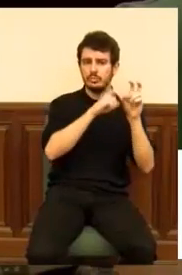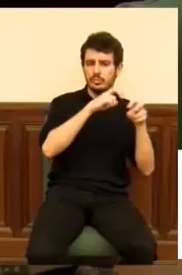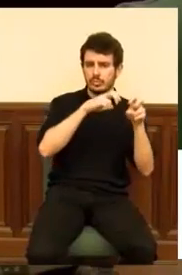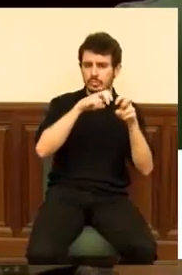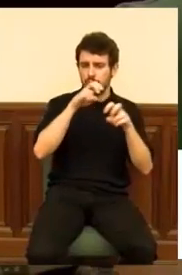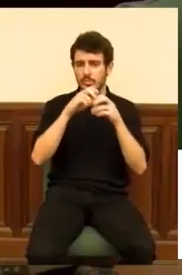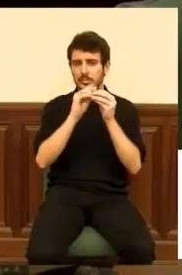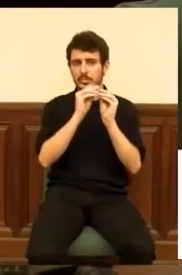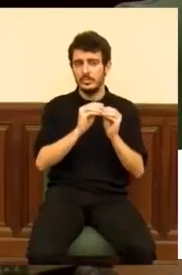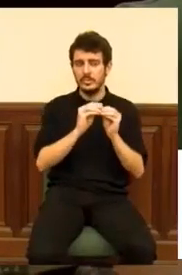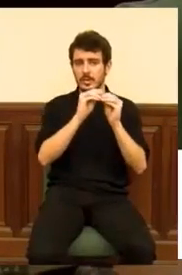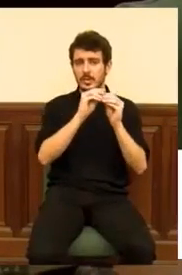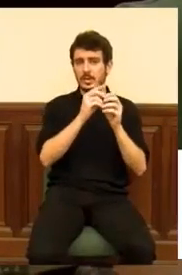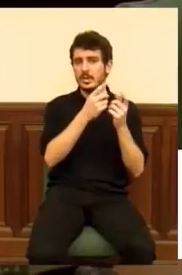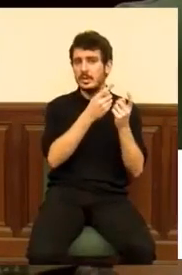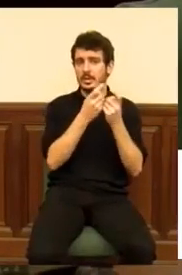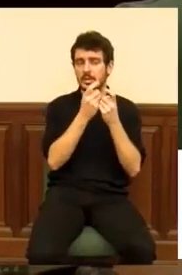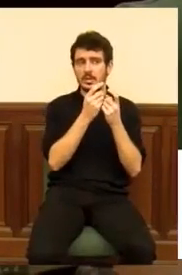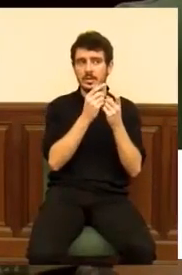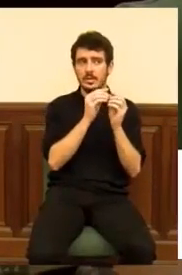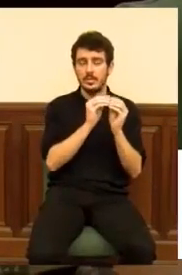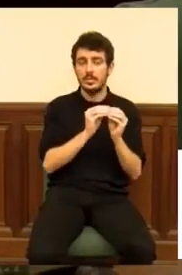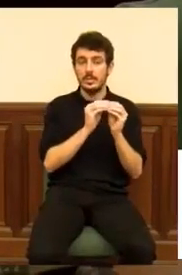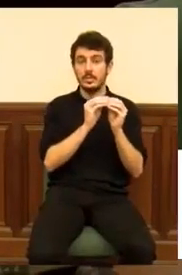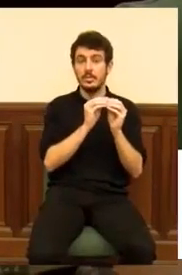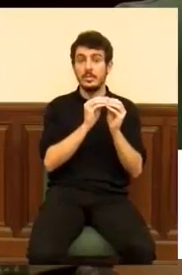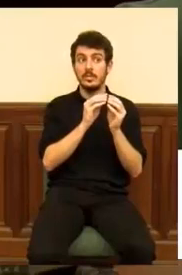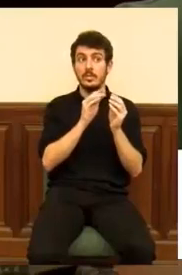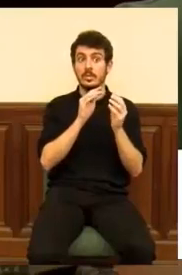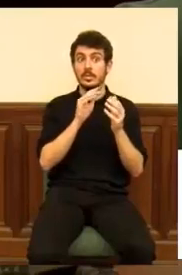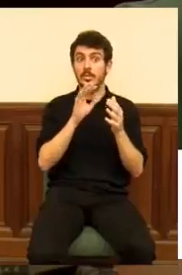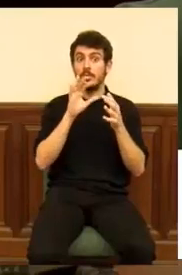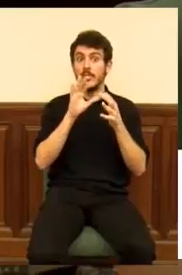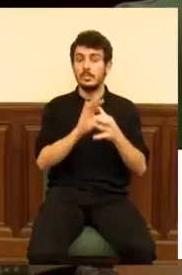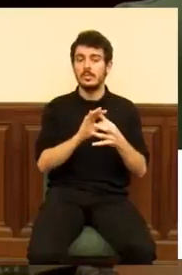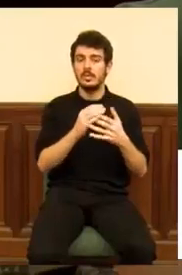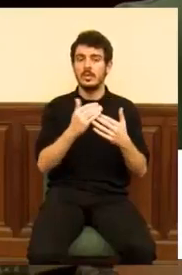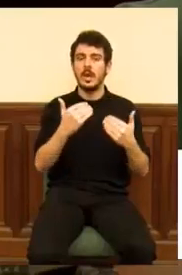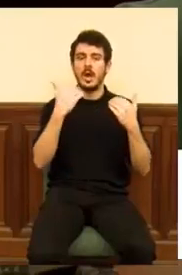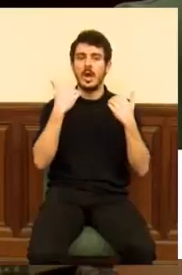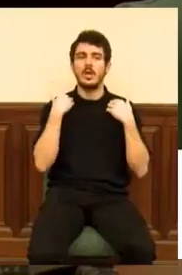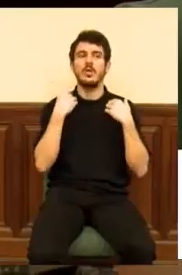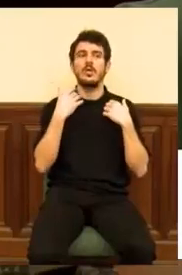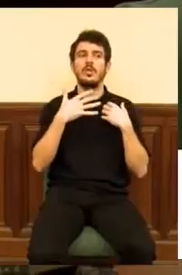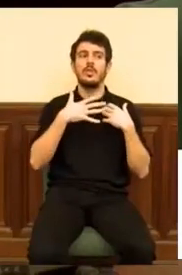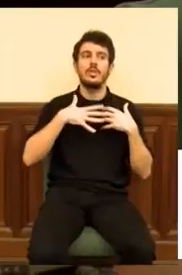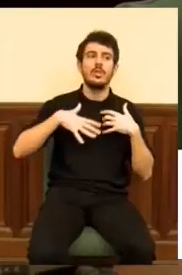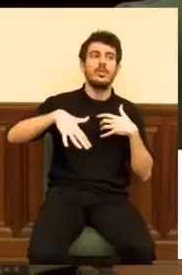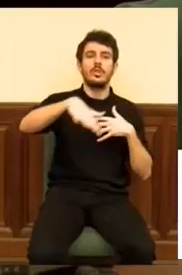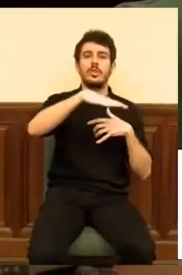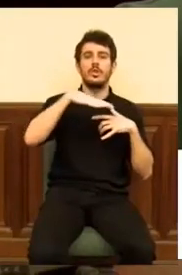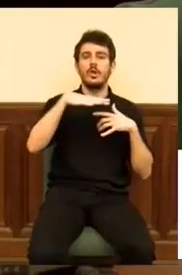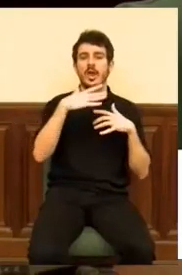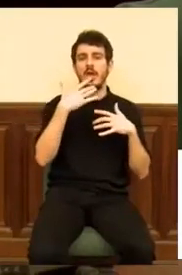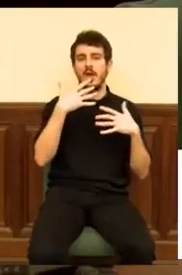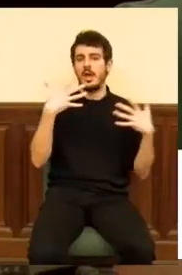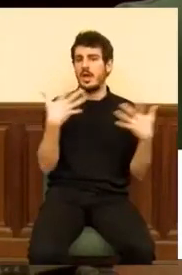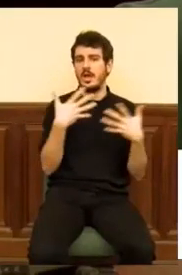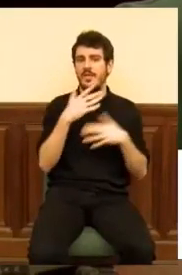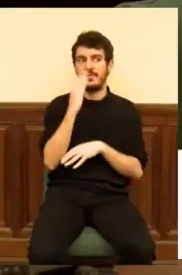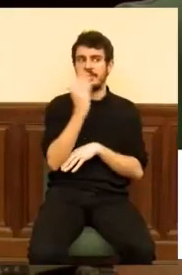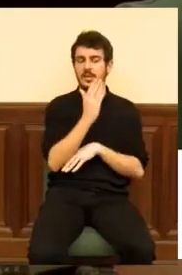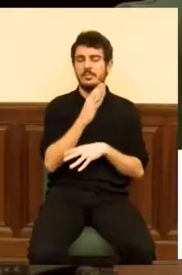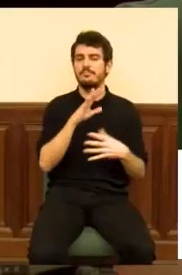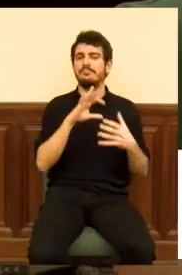estas necesidades con cargo a esa declaración de zona gravemente afectada. Nada